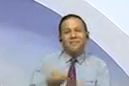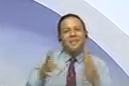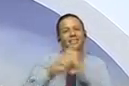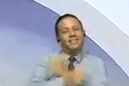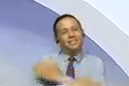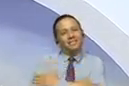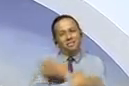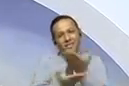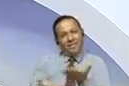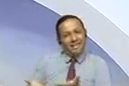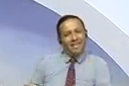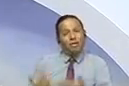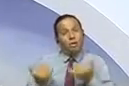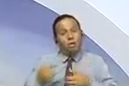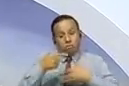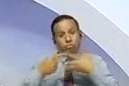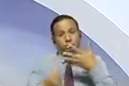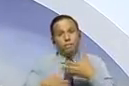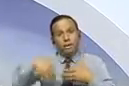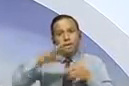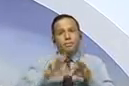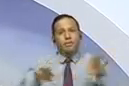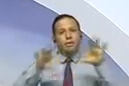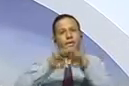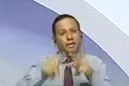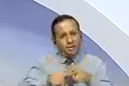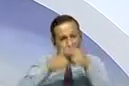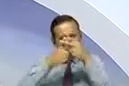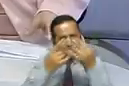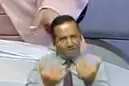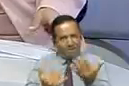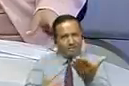Enseguida los hechos son más importantes. Aquí iniciamos.